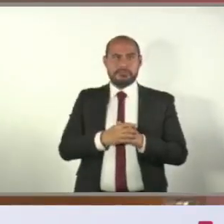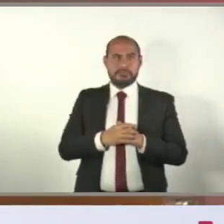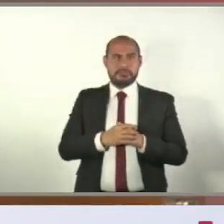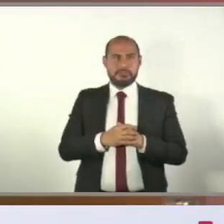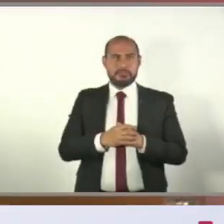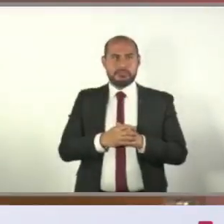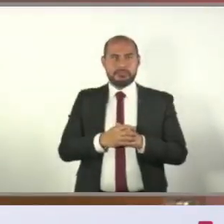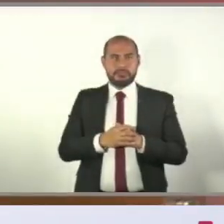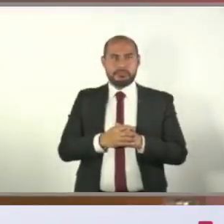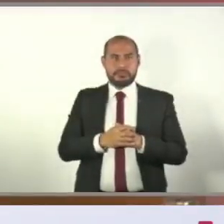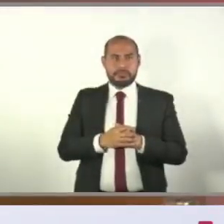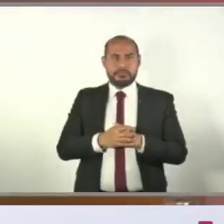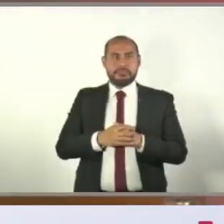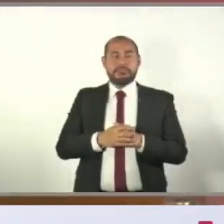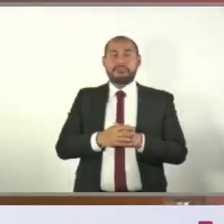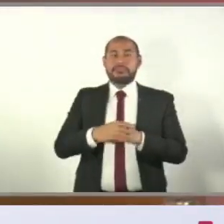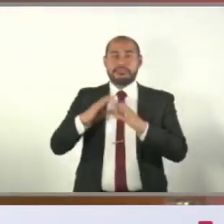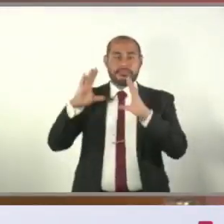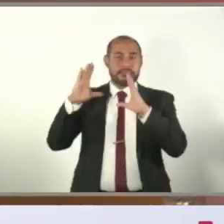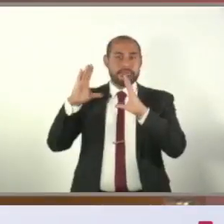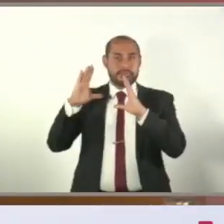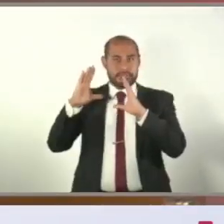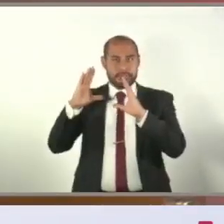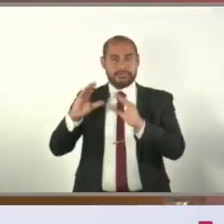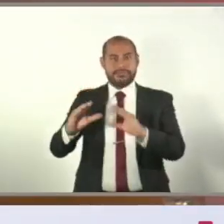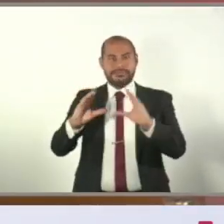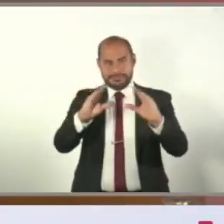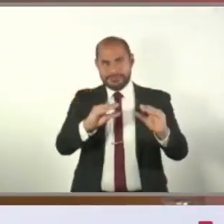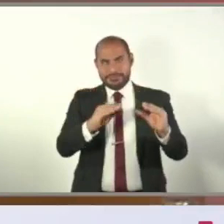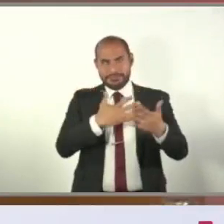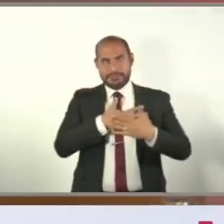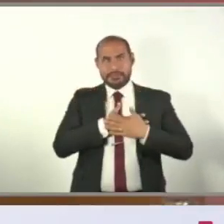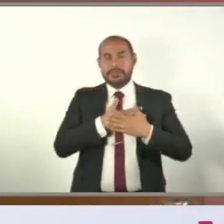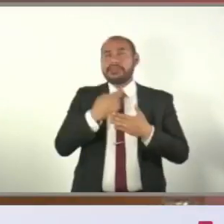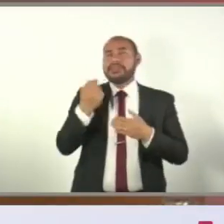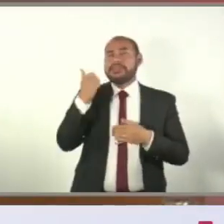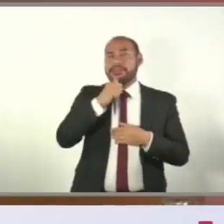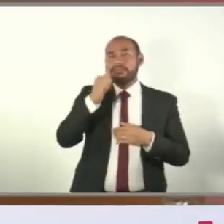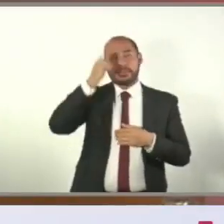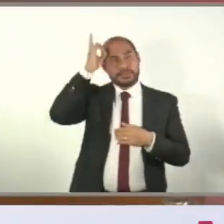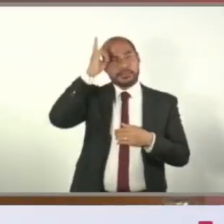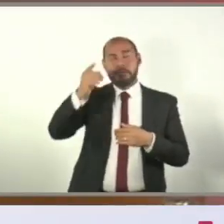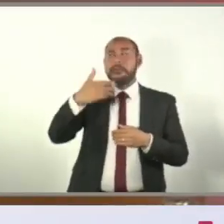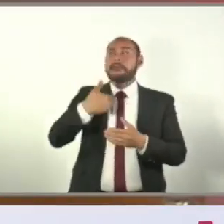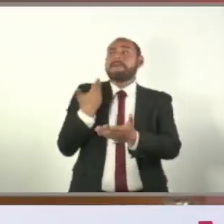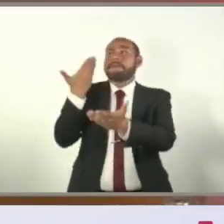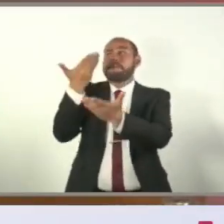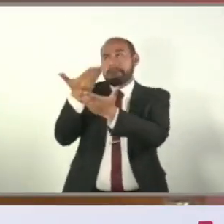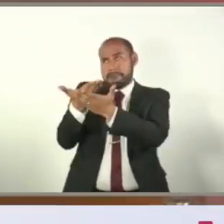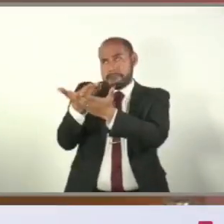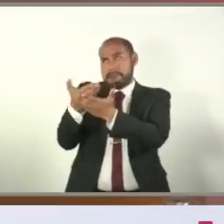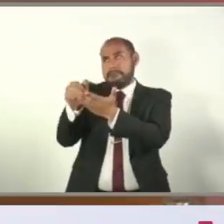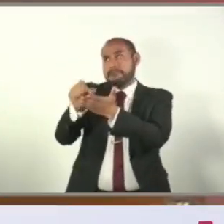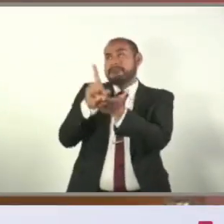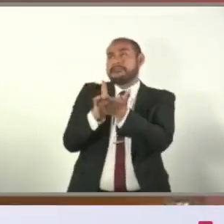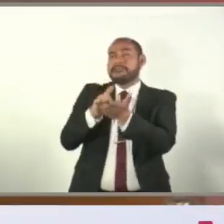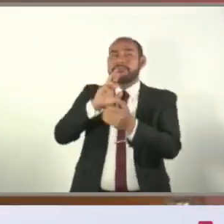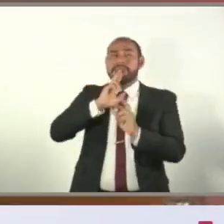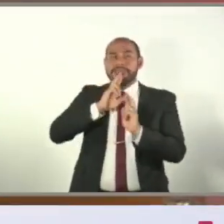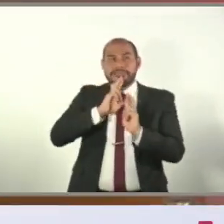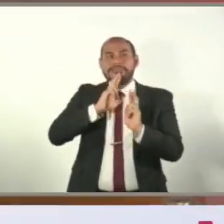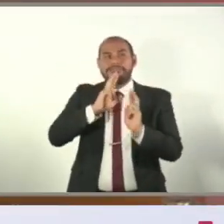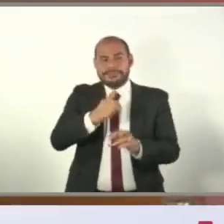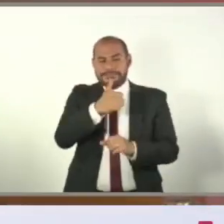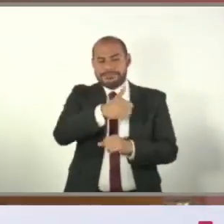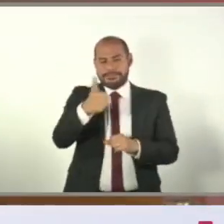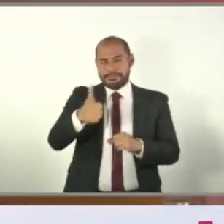en señal del amor que queremos, elevemos a Dios nuestras peticiones, respondiendo a cada una: te